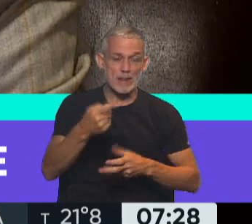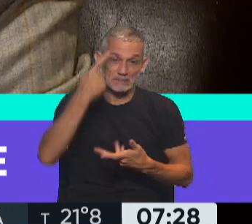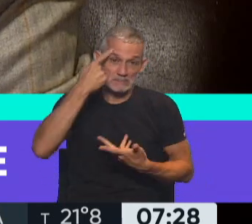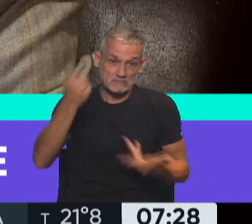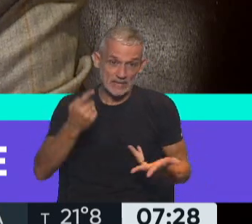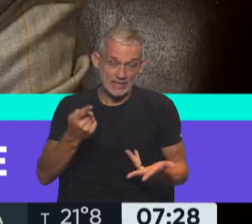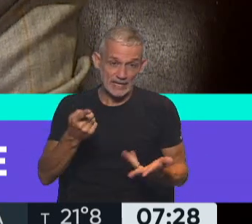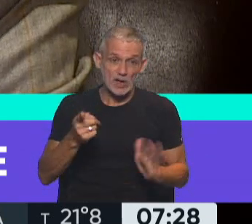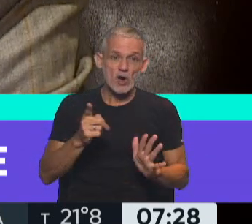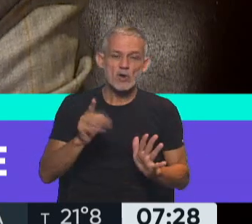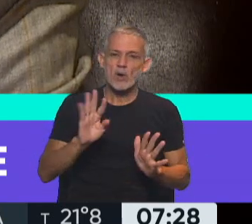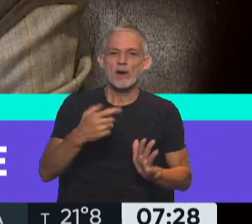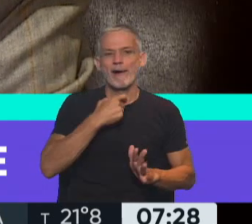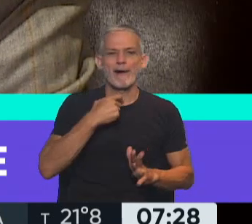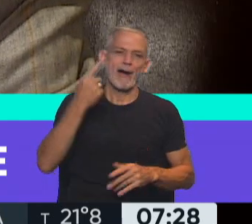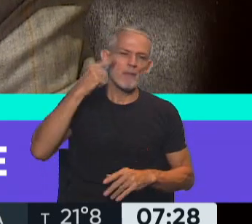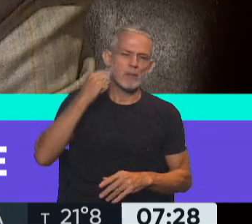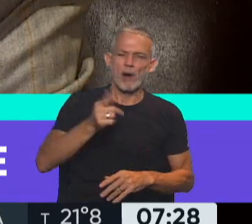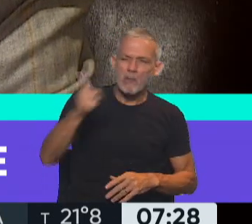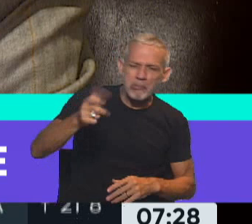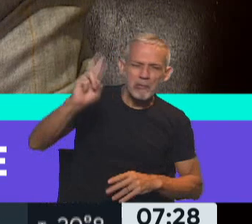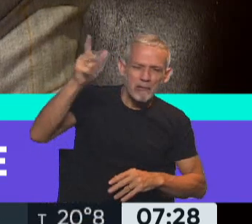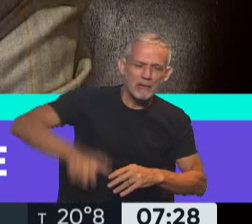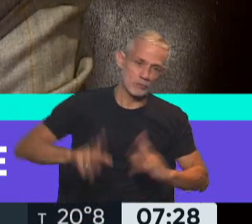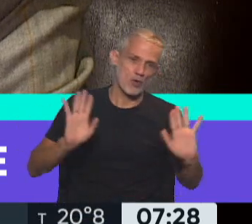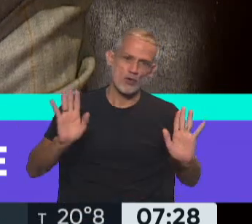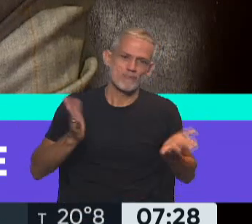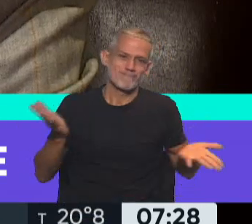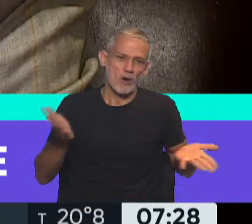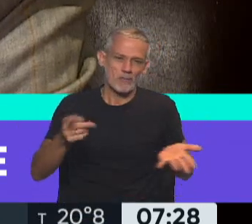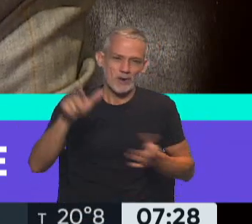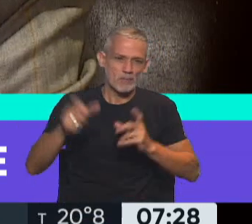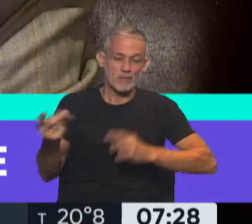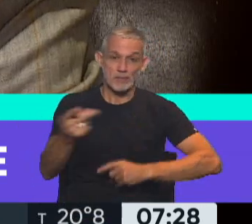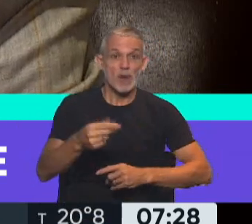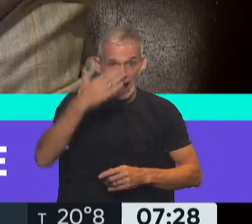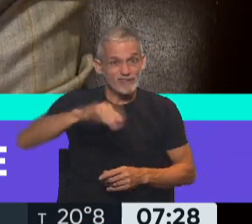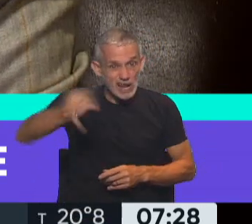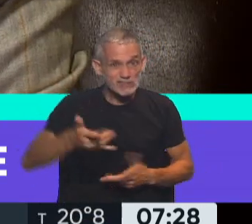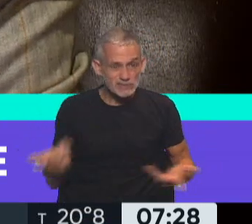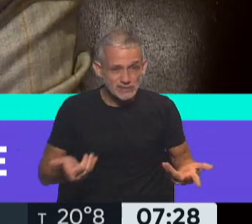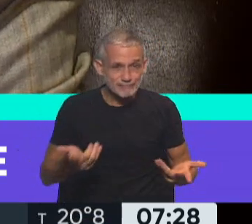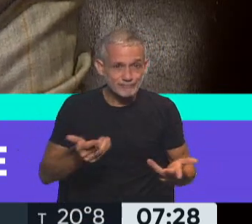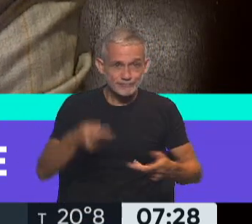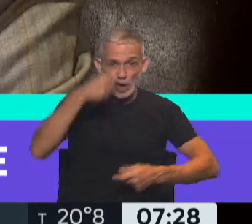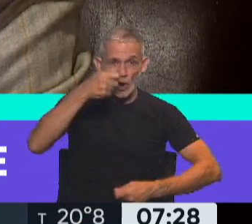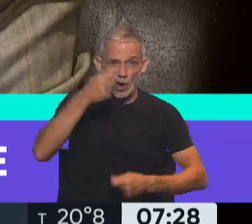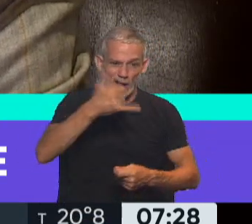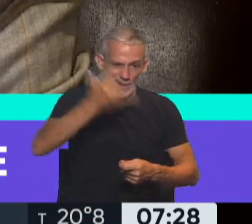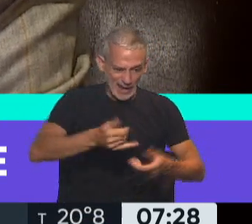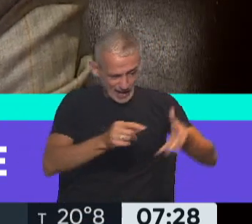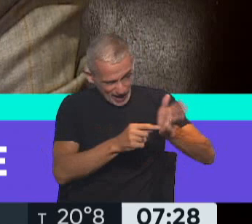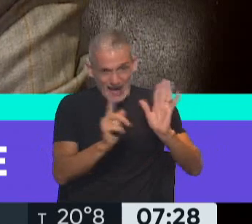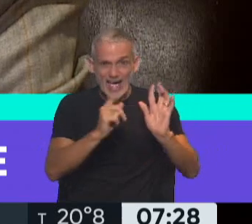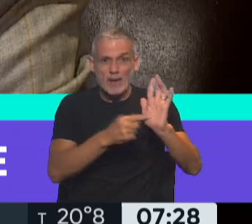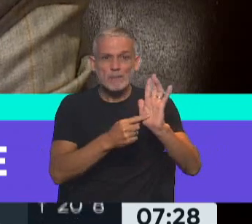que pretenden no matar al consumidor de sustancia y normalmente lo logran porque la cocaína que tenemos es una